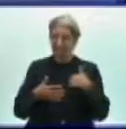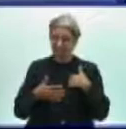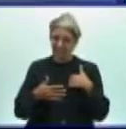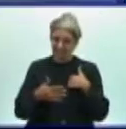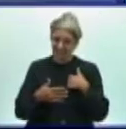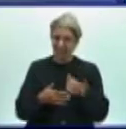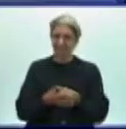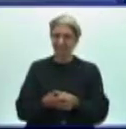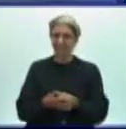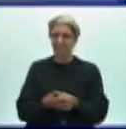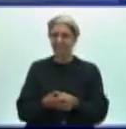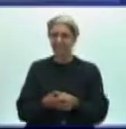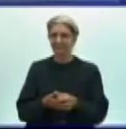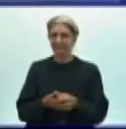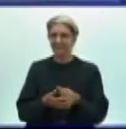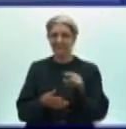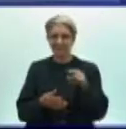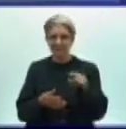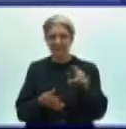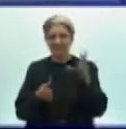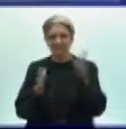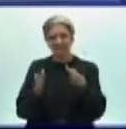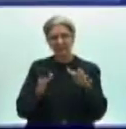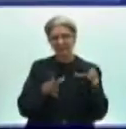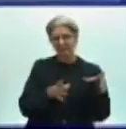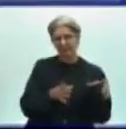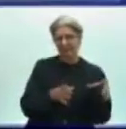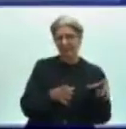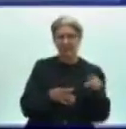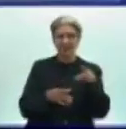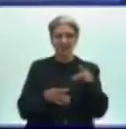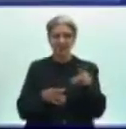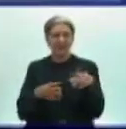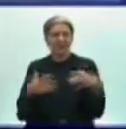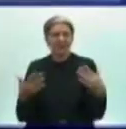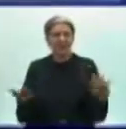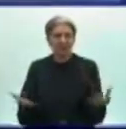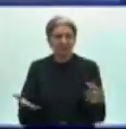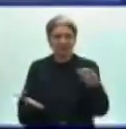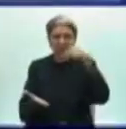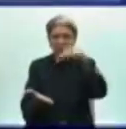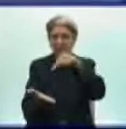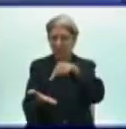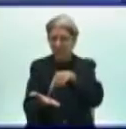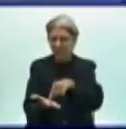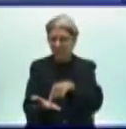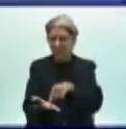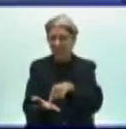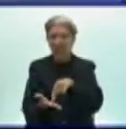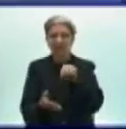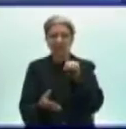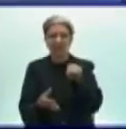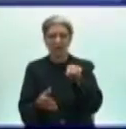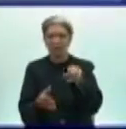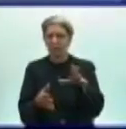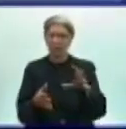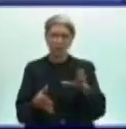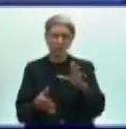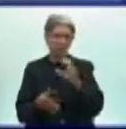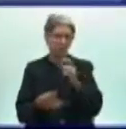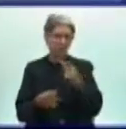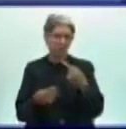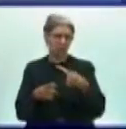Canadá. Esta región, por supuesto, ustedes deben tener en cuenta localizar en esta región todos los